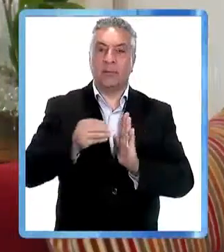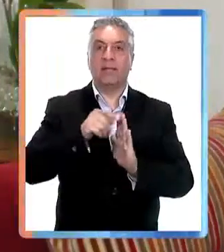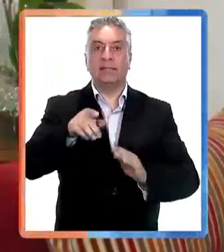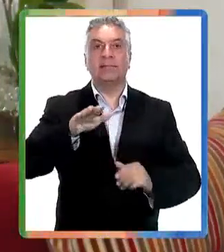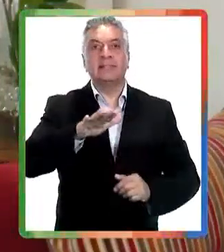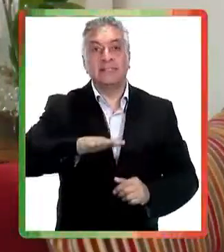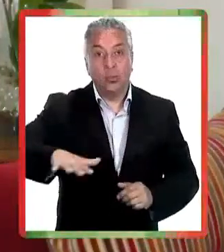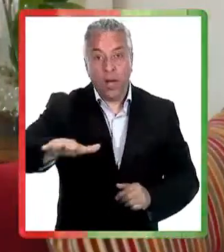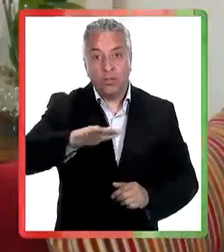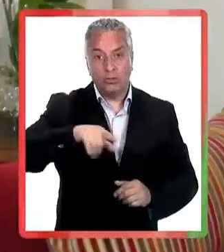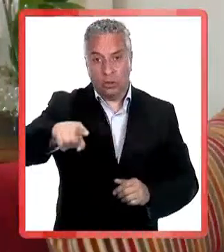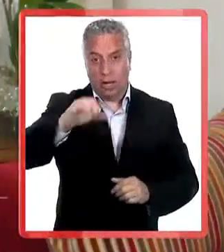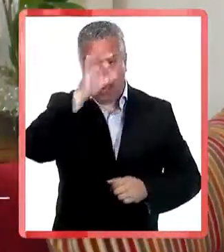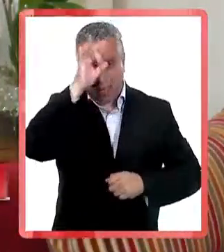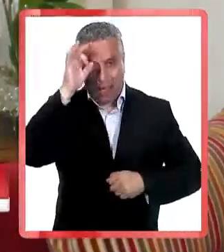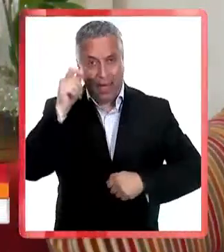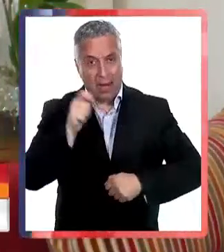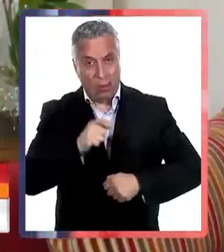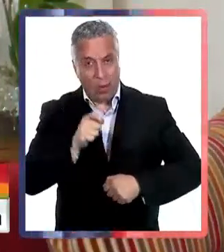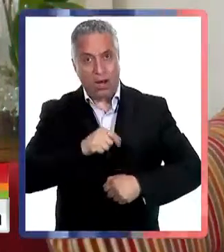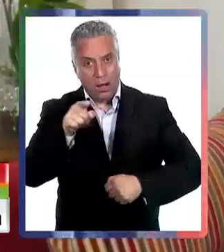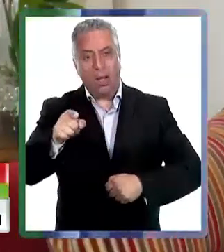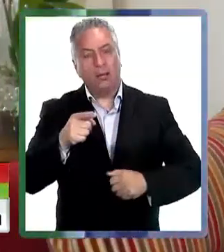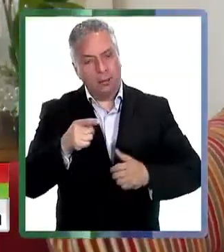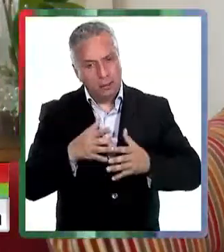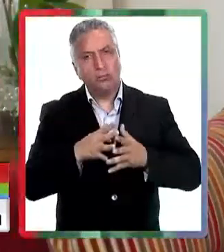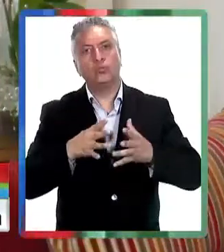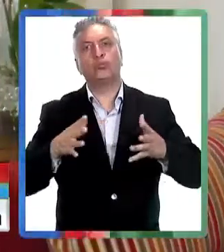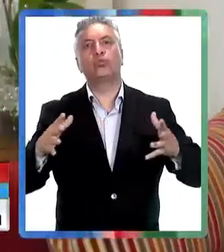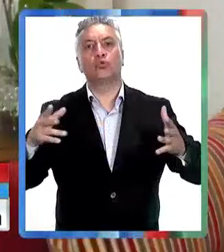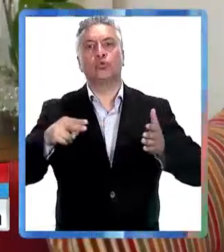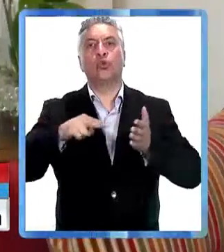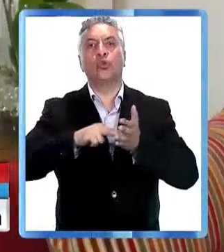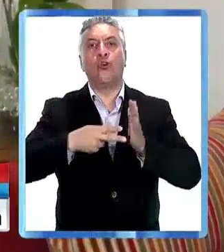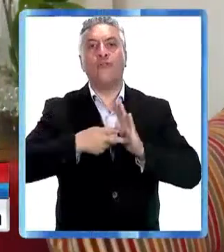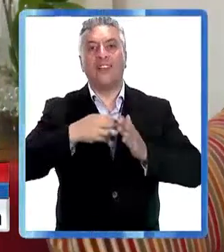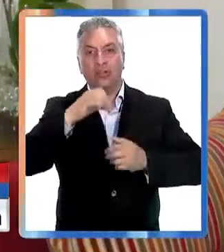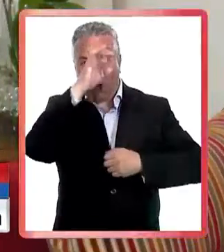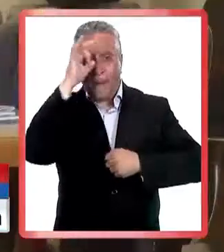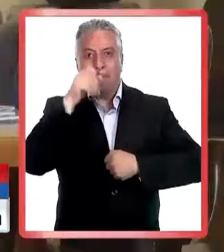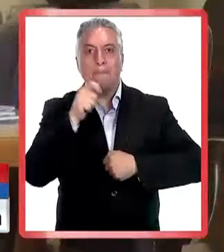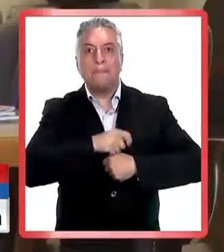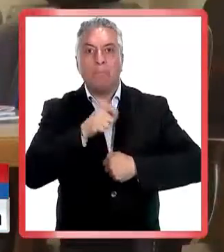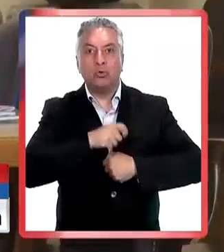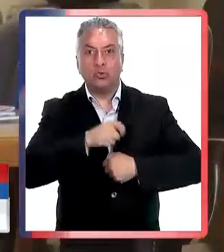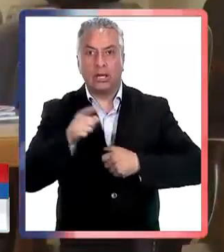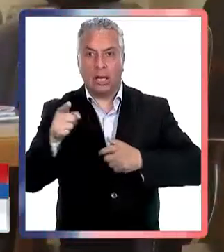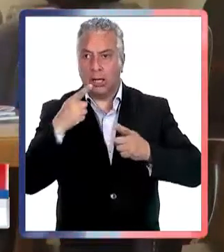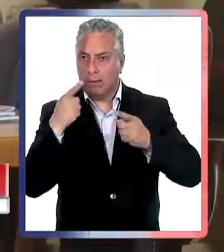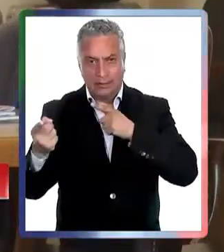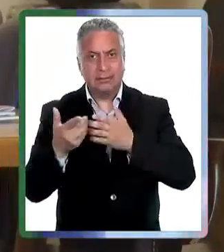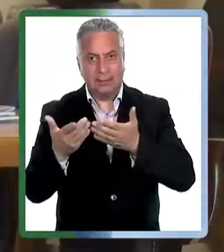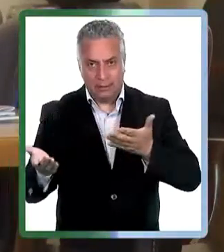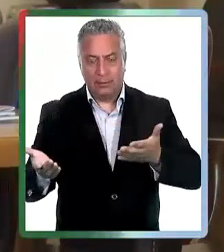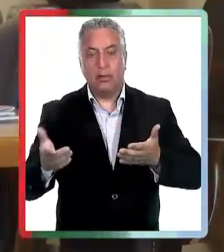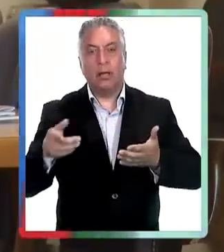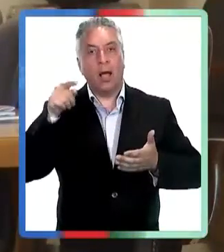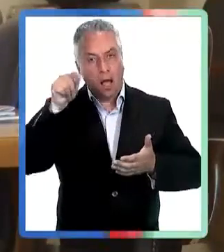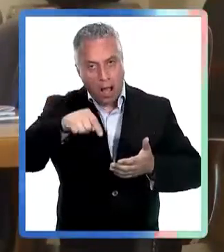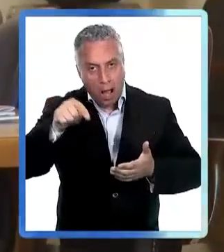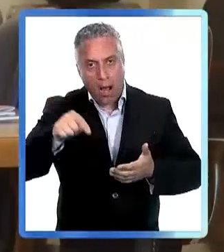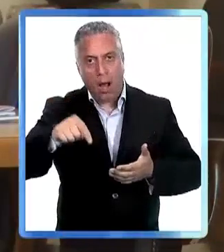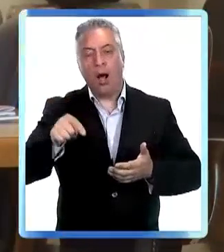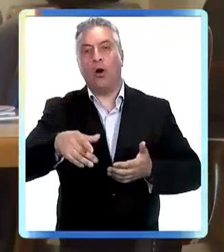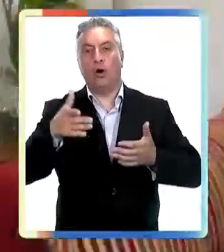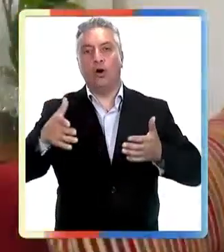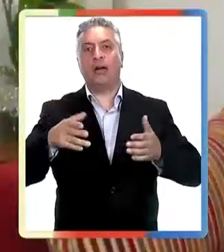la situación de la Araucanía, se habla mucho del conflicto mapuche y a veces se tiende a identificar la